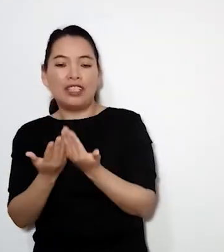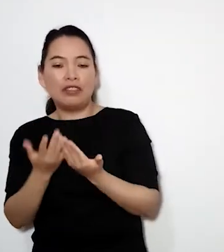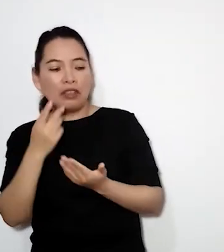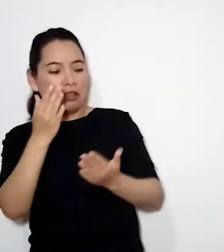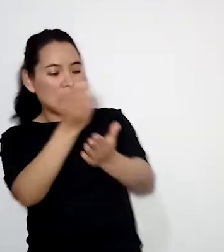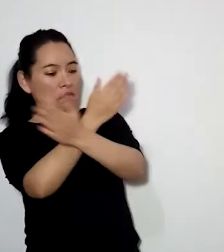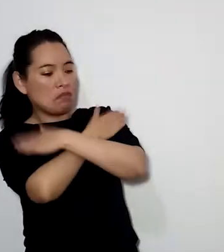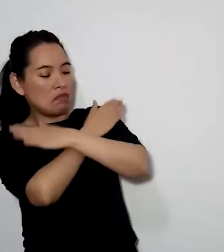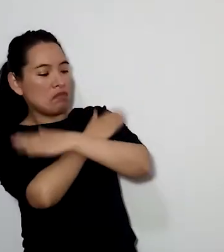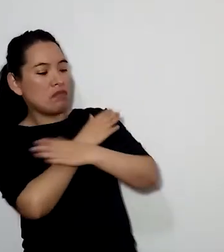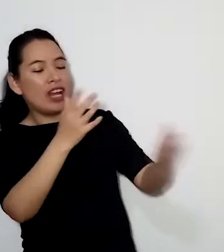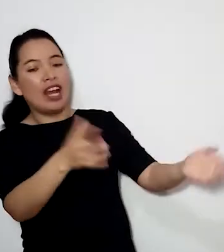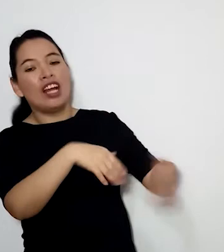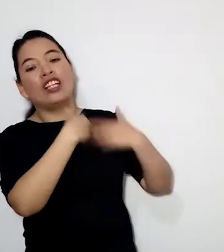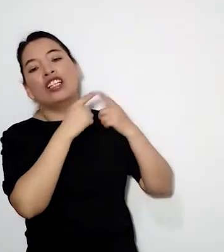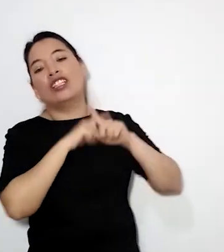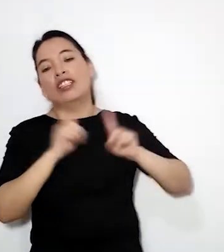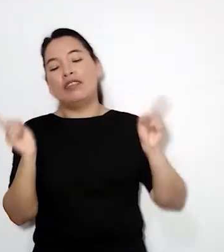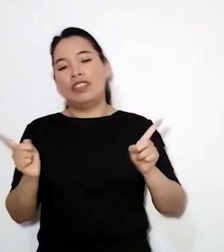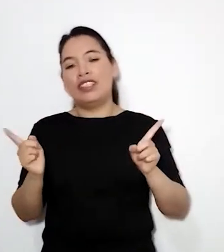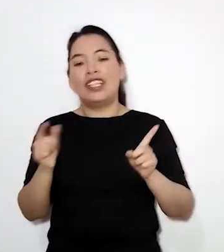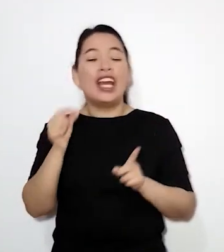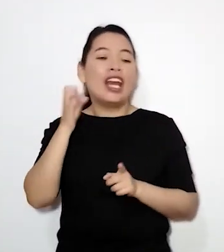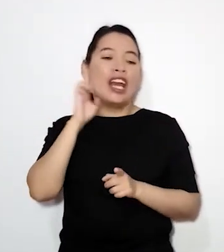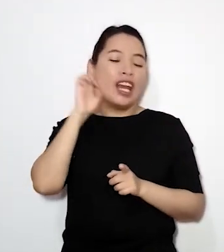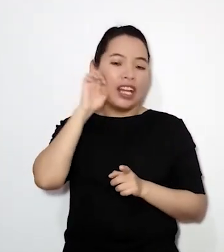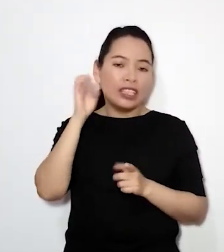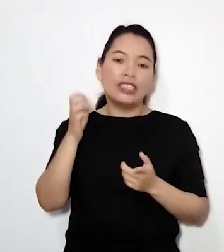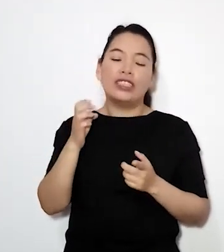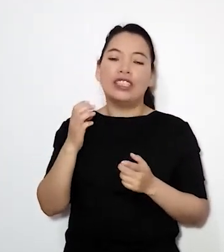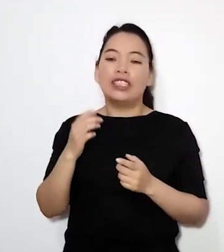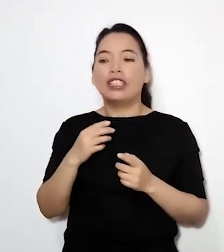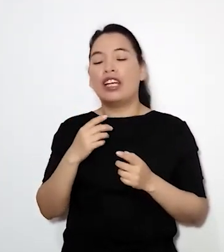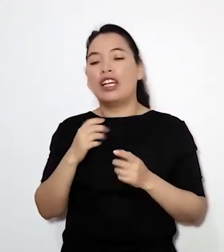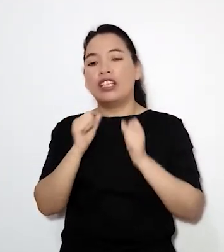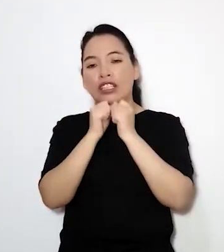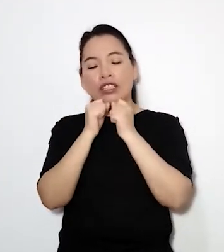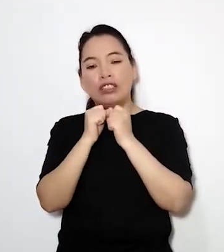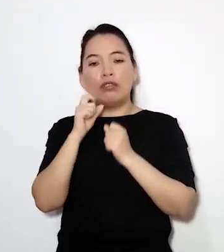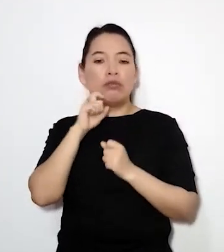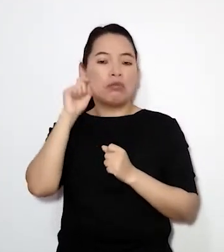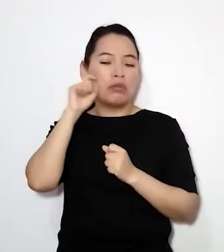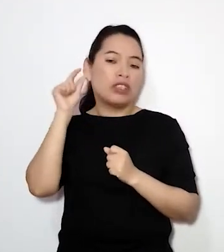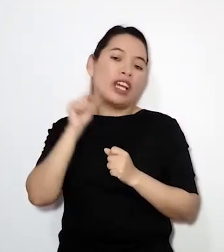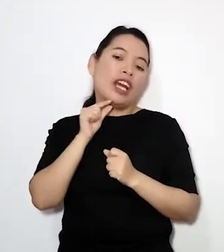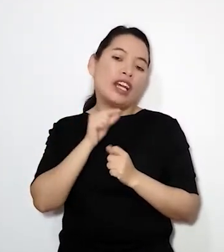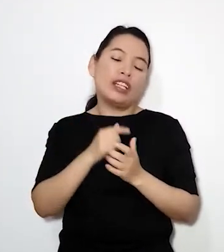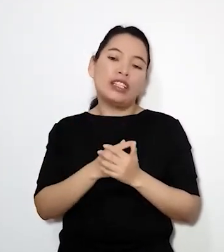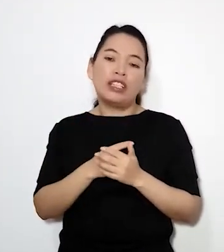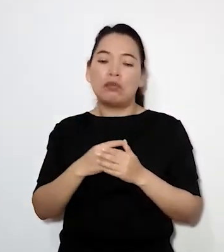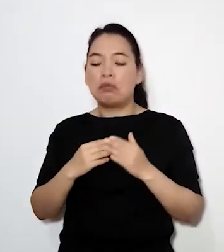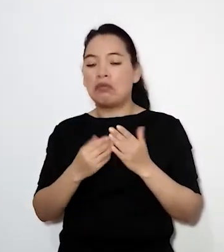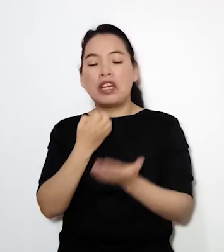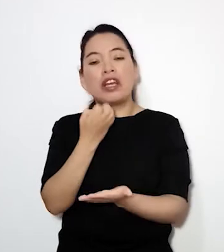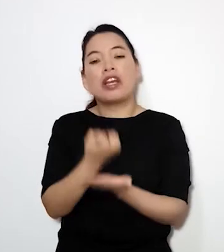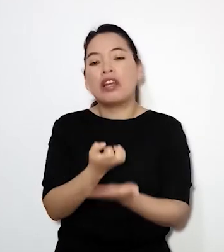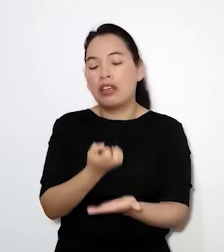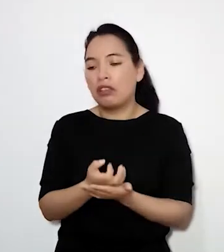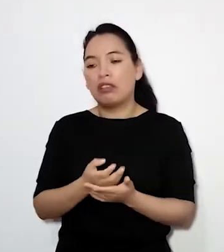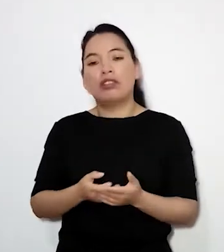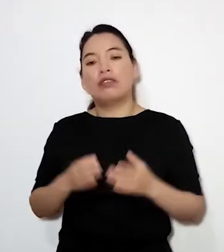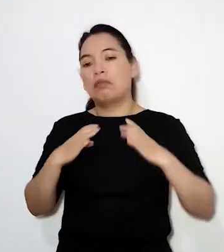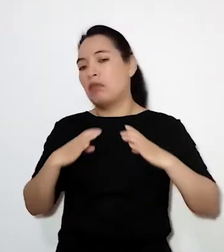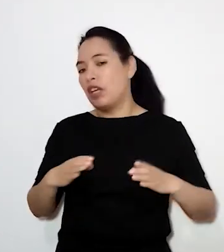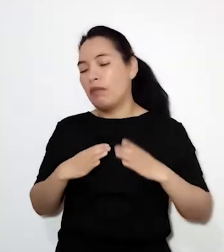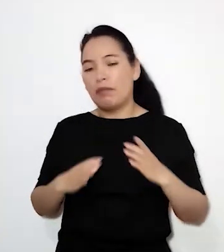de género, de procedencia, de estatus socioeconómico y ciertamente de capacidades. Así que cuando hablamos de